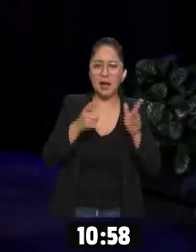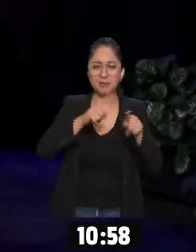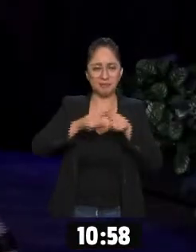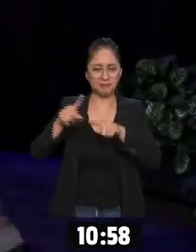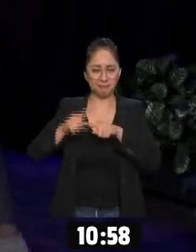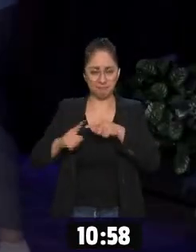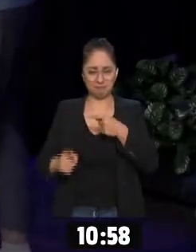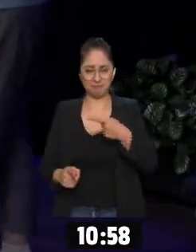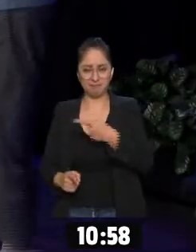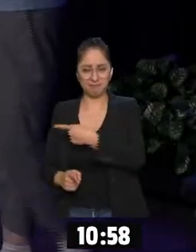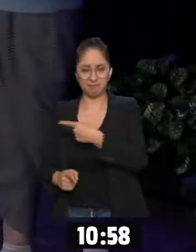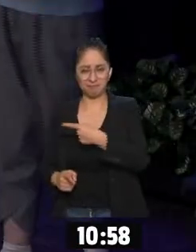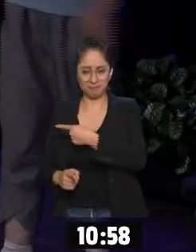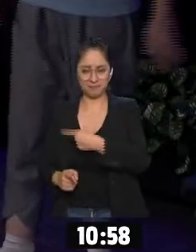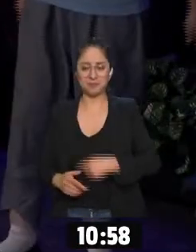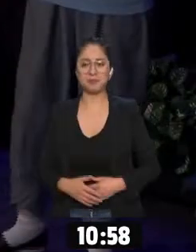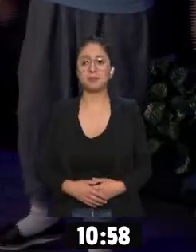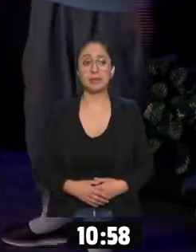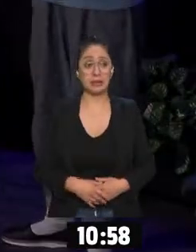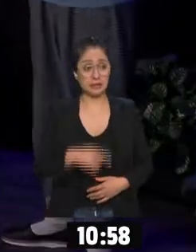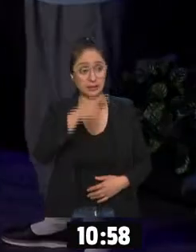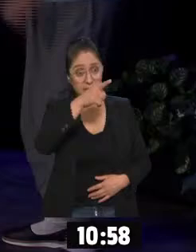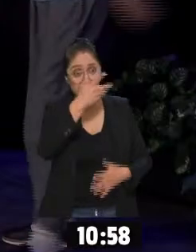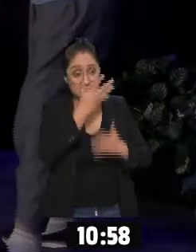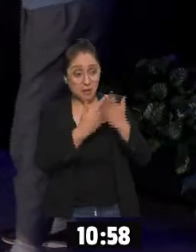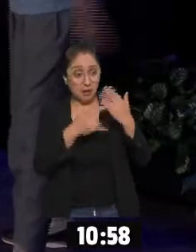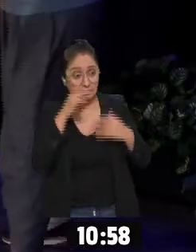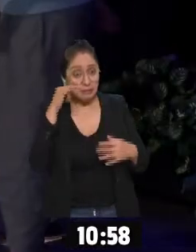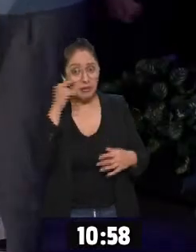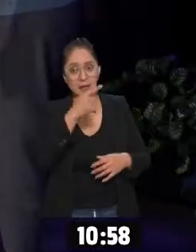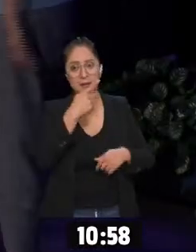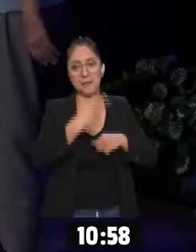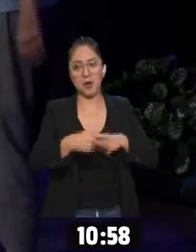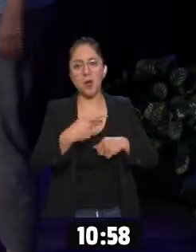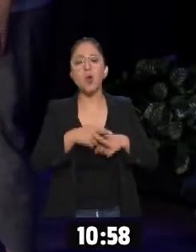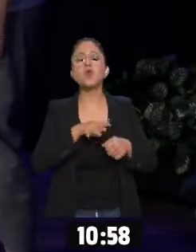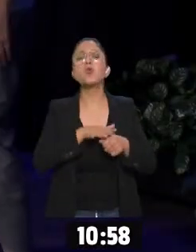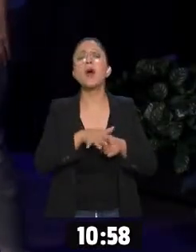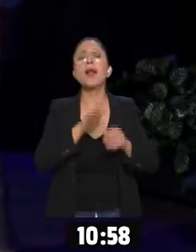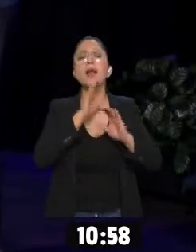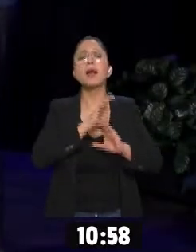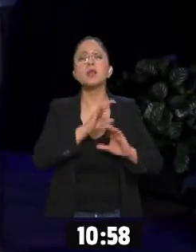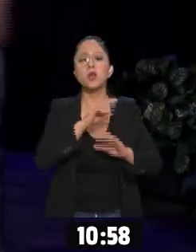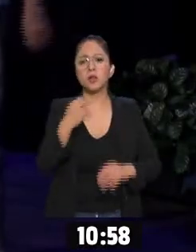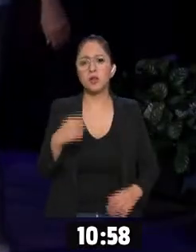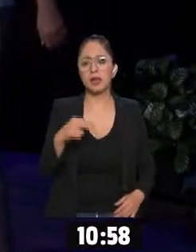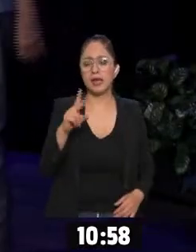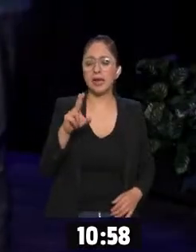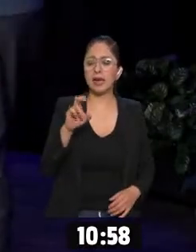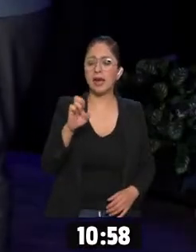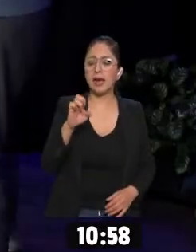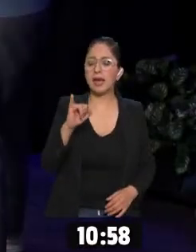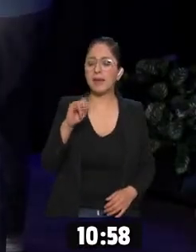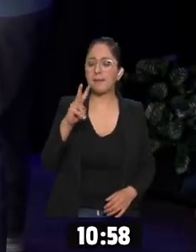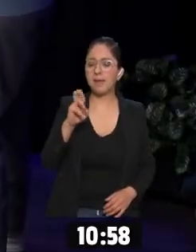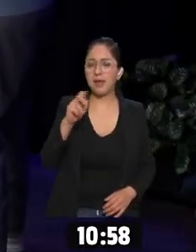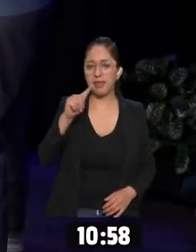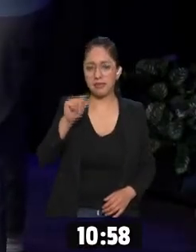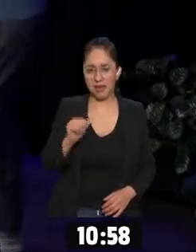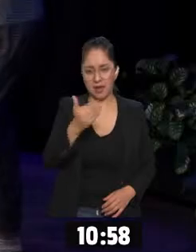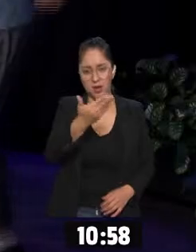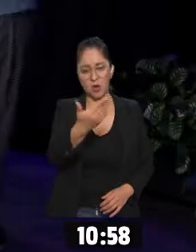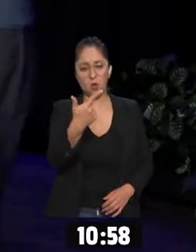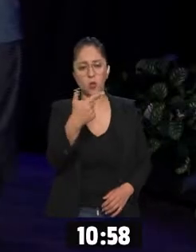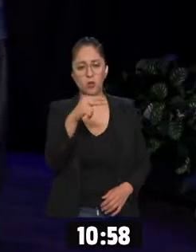Esa puede ser peor, todavía. ¡Ay, baby! ¿Con cuál nos vamos? Vamos con Reinventa. Reinventa. Gustavo Rosacruz,